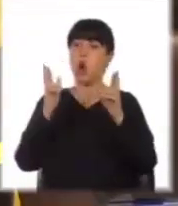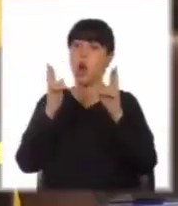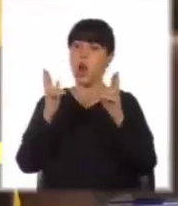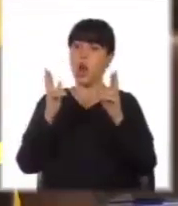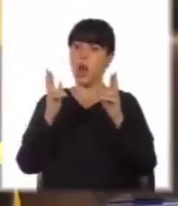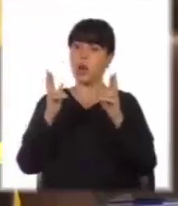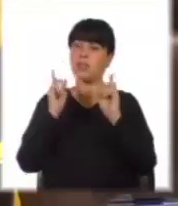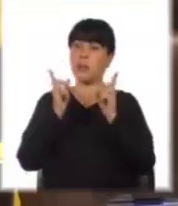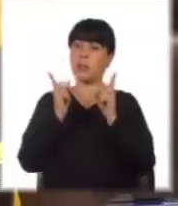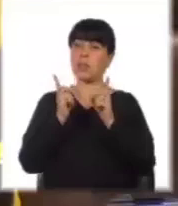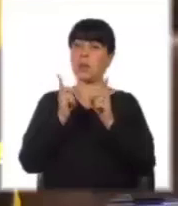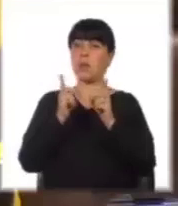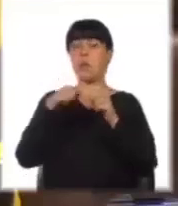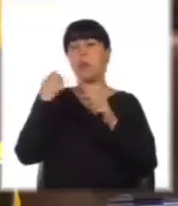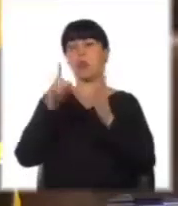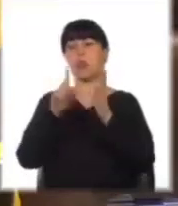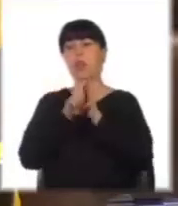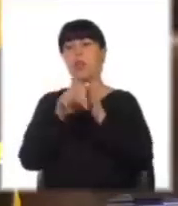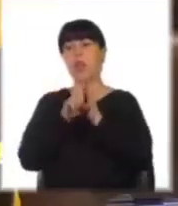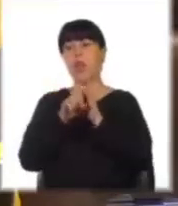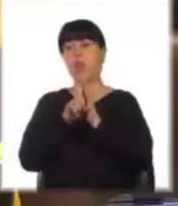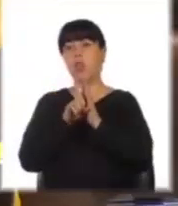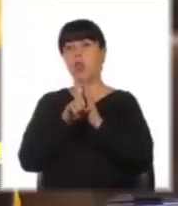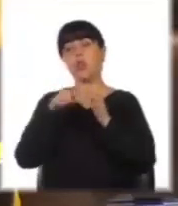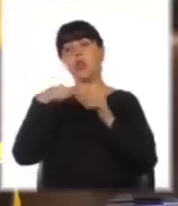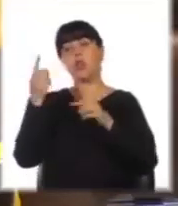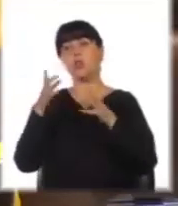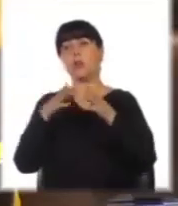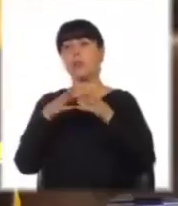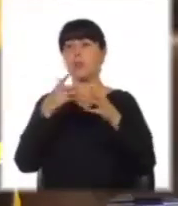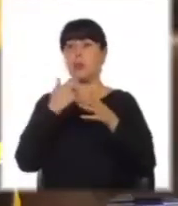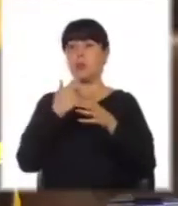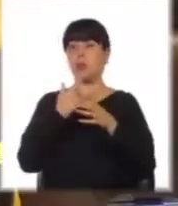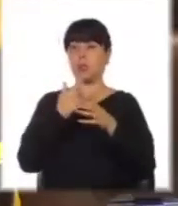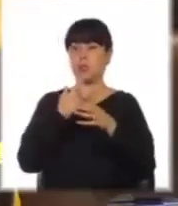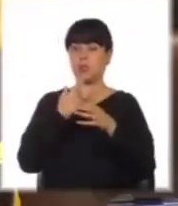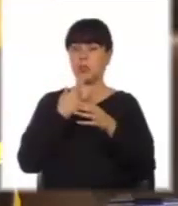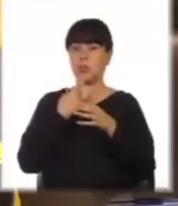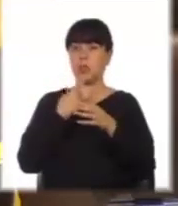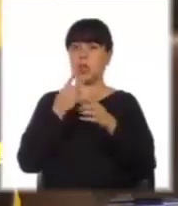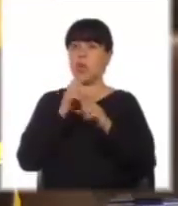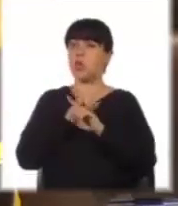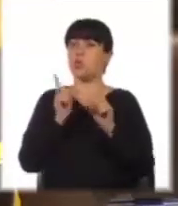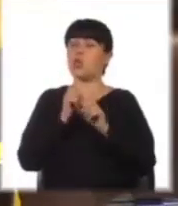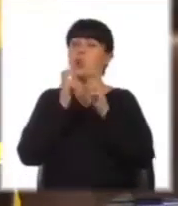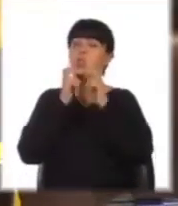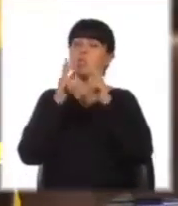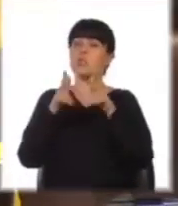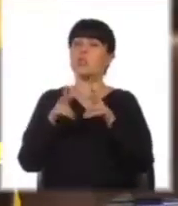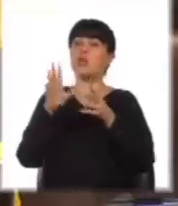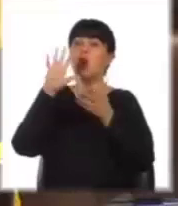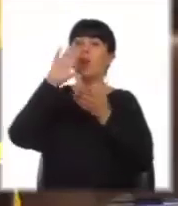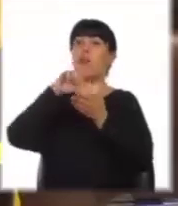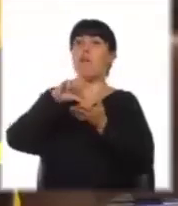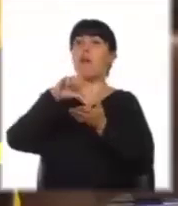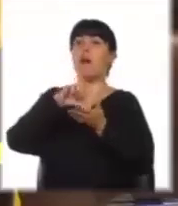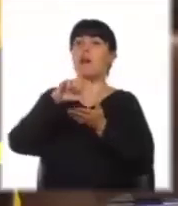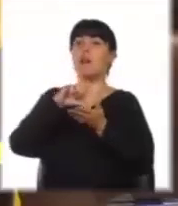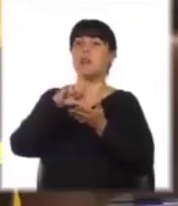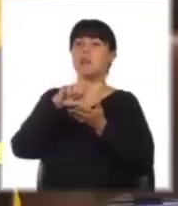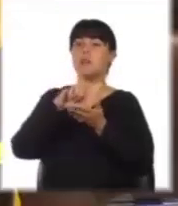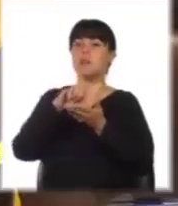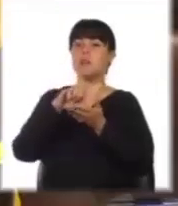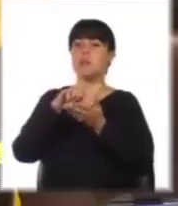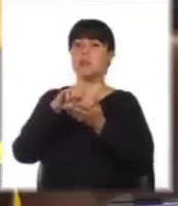sea aprobado con legisladores y legisladoras de otros partidos. Con esto no estoy diciendo que el país haya nacido